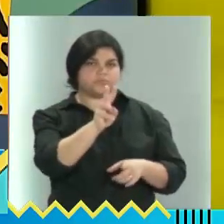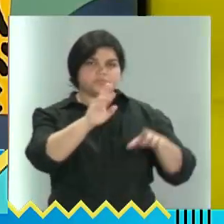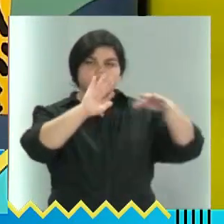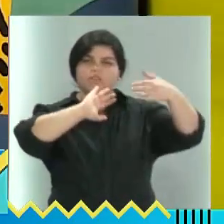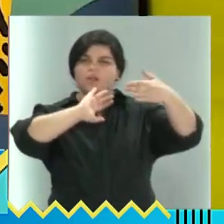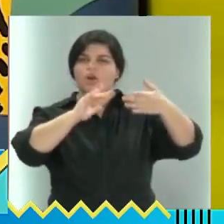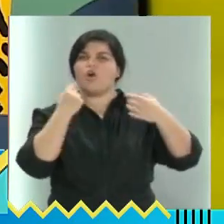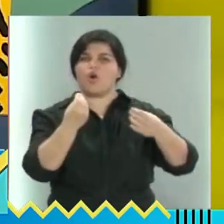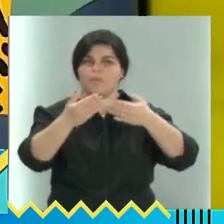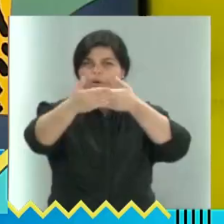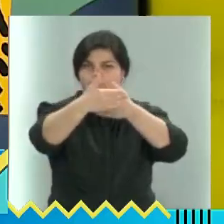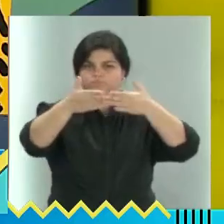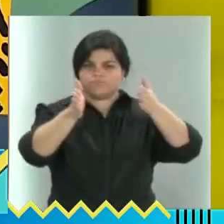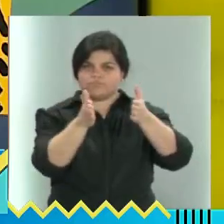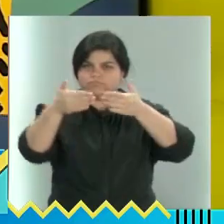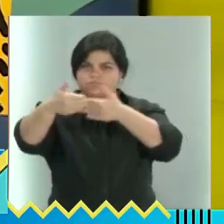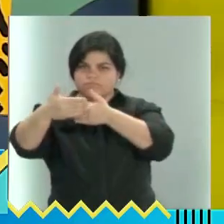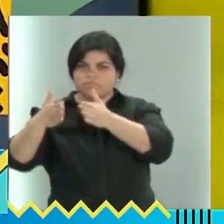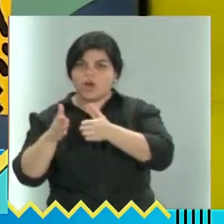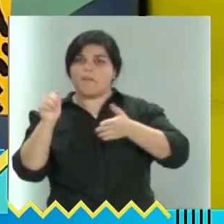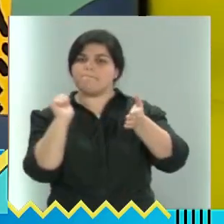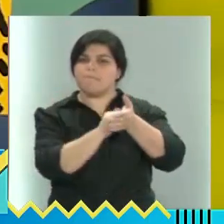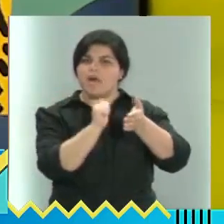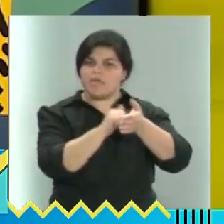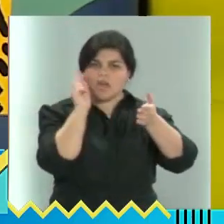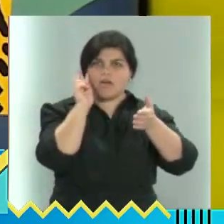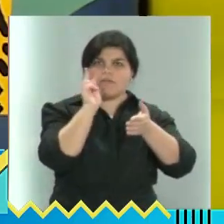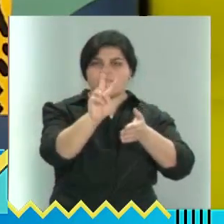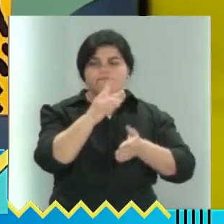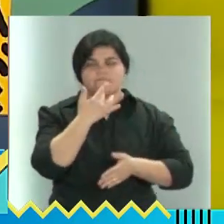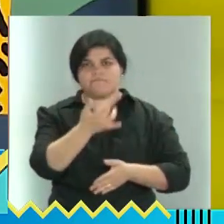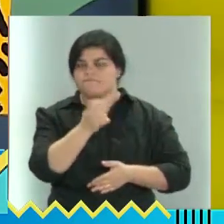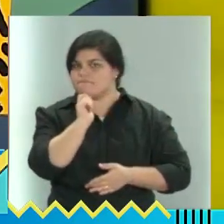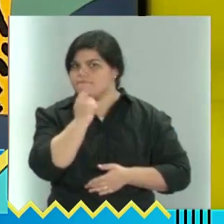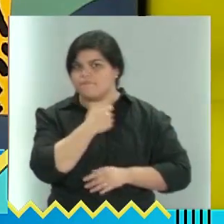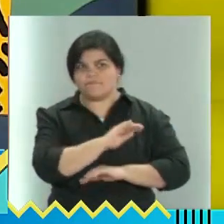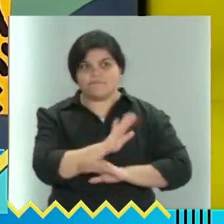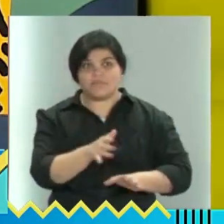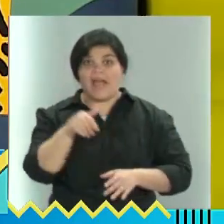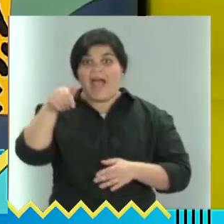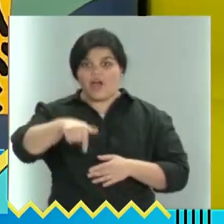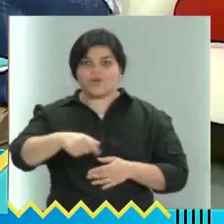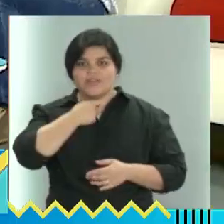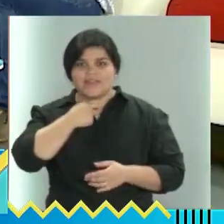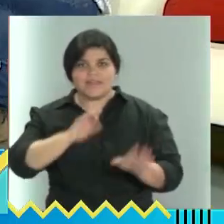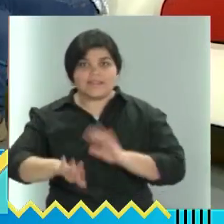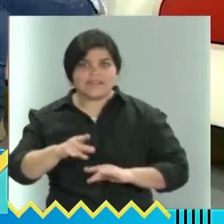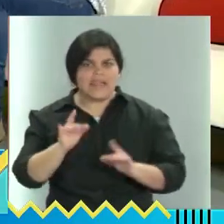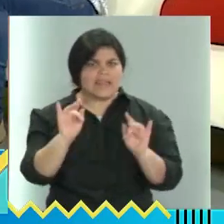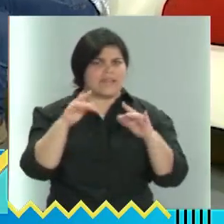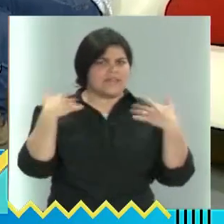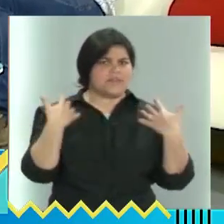ven las maderas en el encofrado, es un trabajo exquisito, que si uno lo quiere lograr ahora es muy